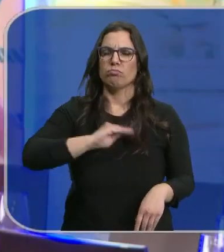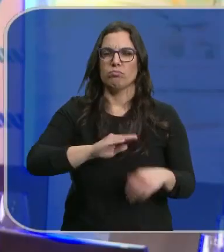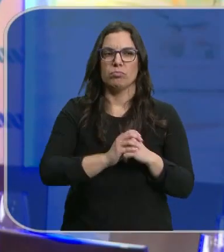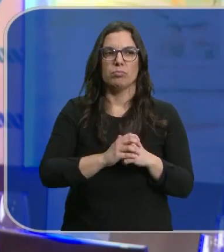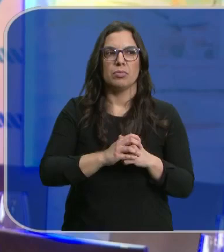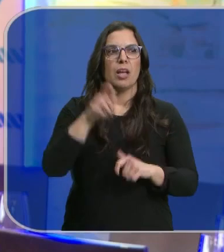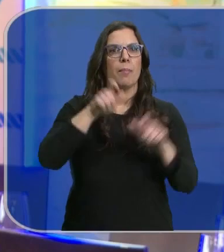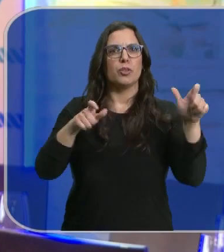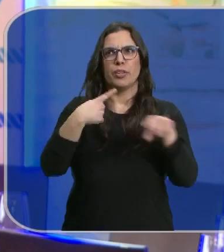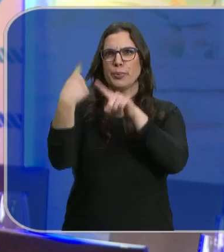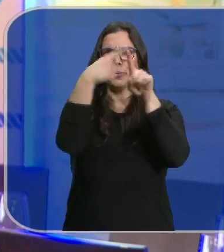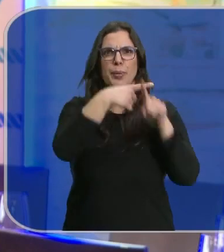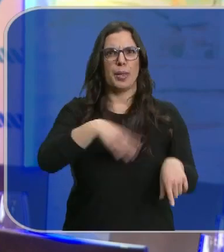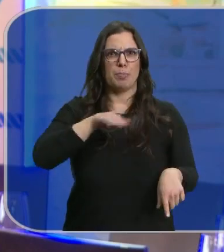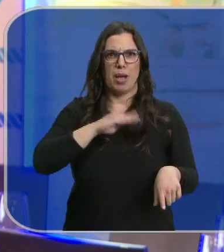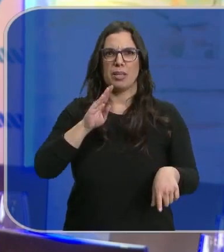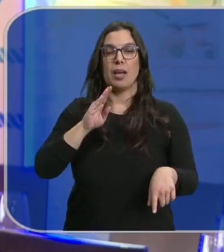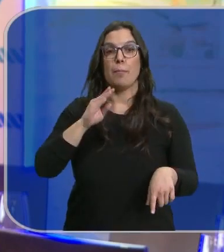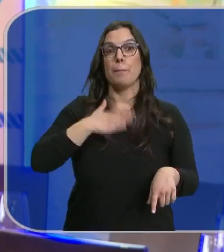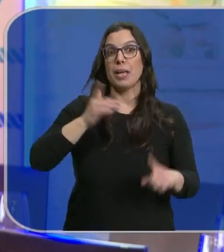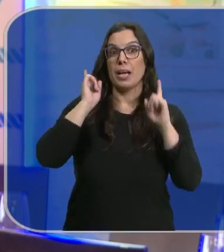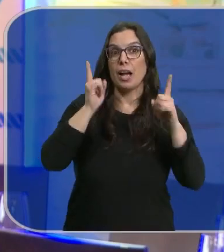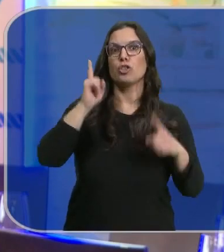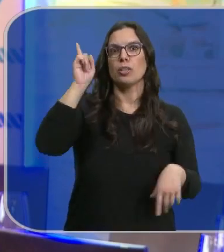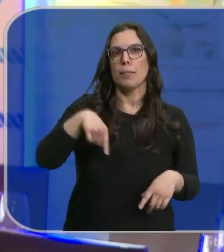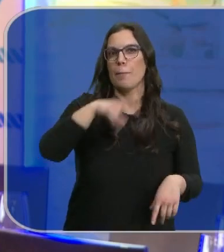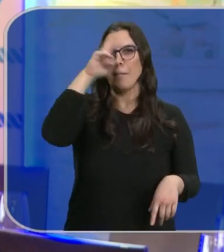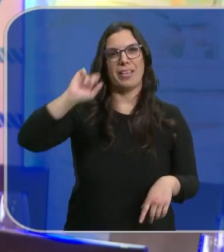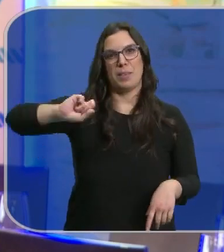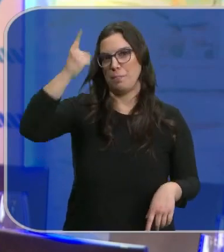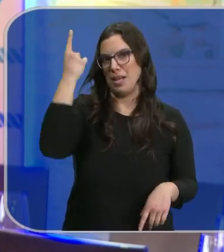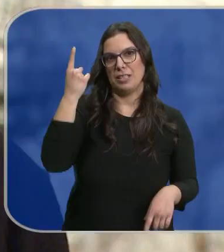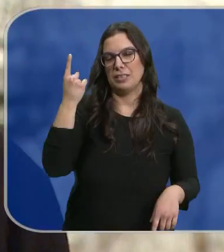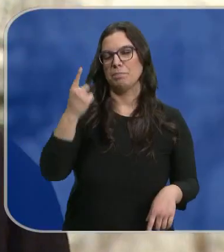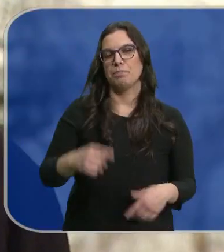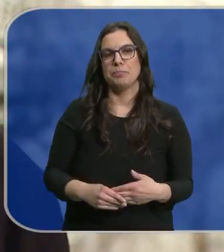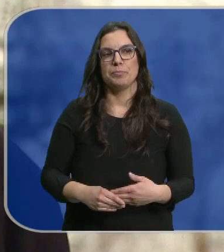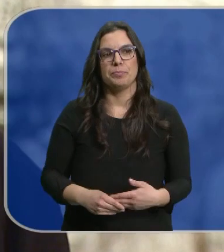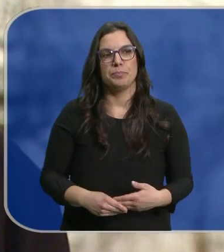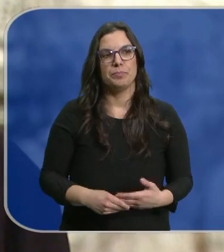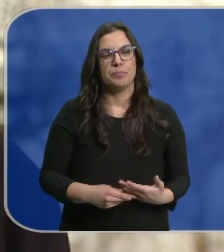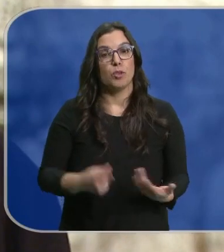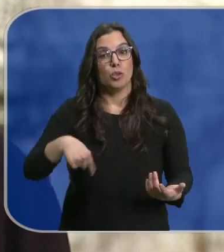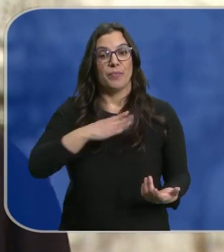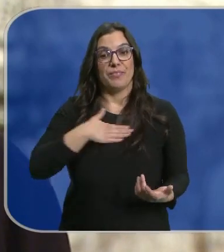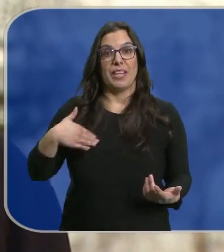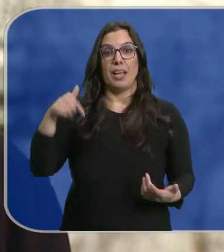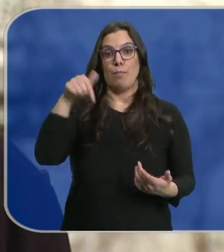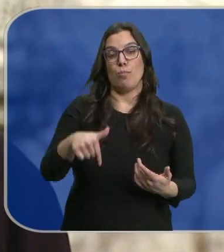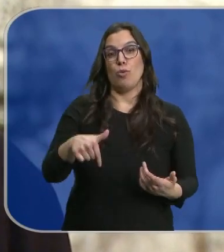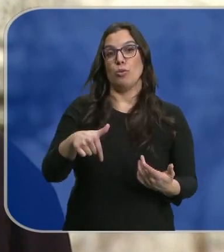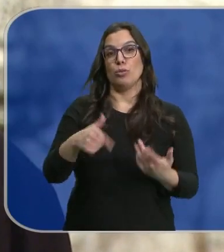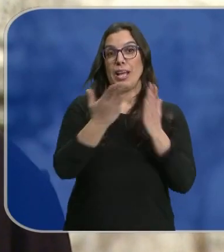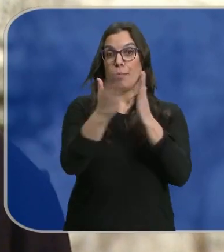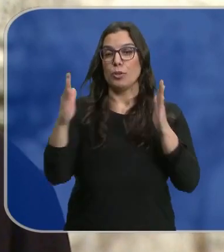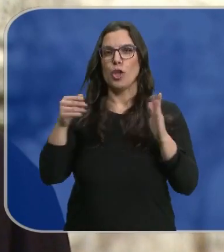muchos sitios de la geografía española, pero en mi caso sí, sobre todo gente de Madrid es lo que más he tocado. Queríamos que este